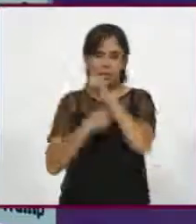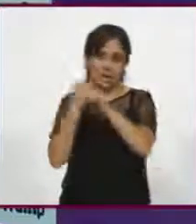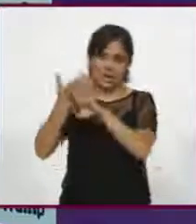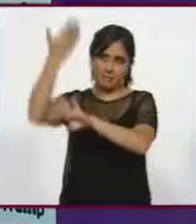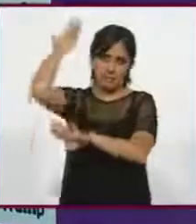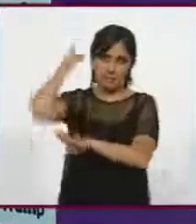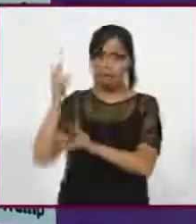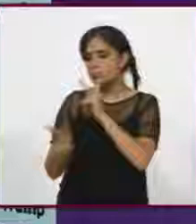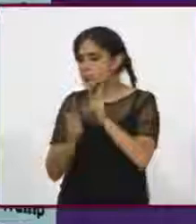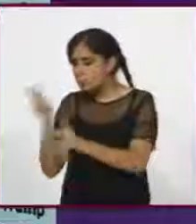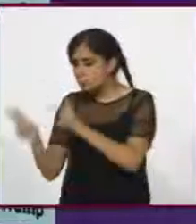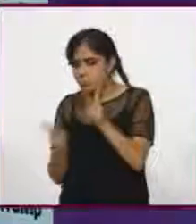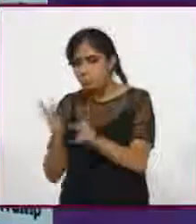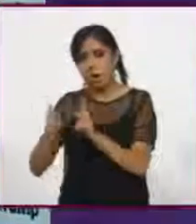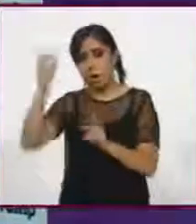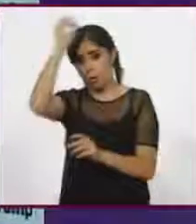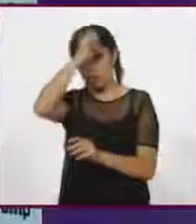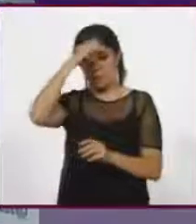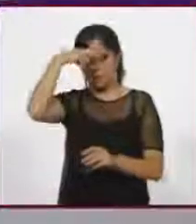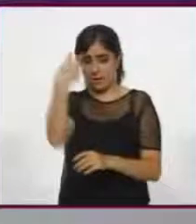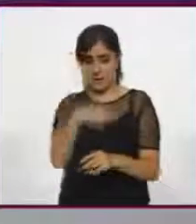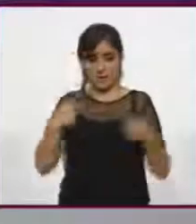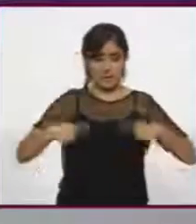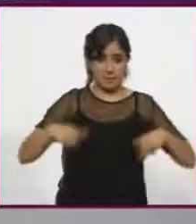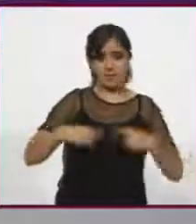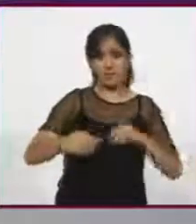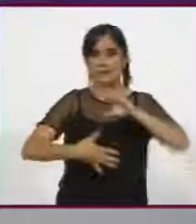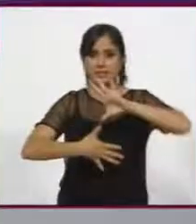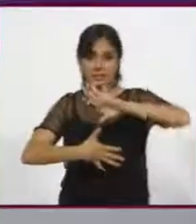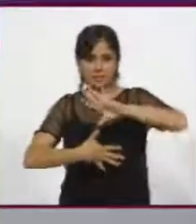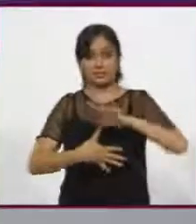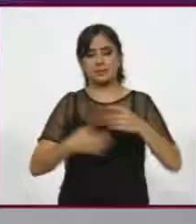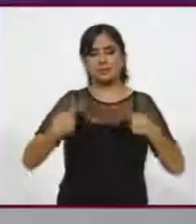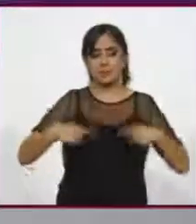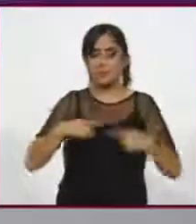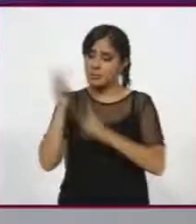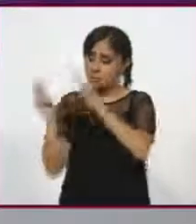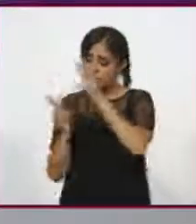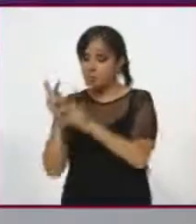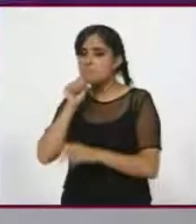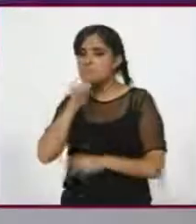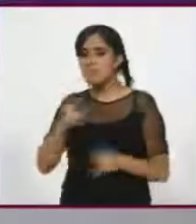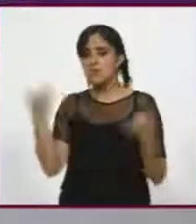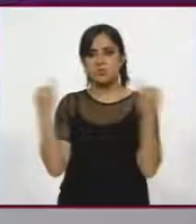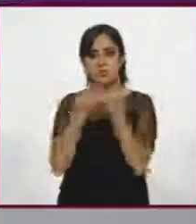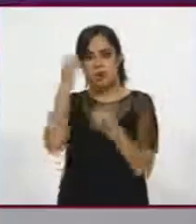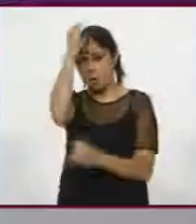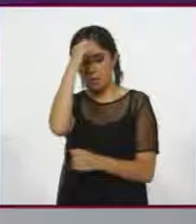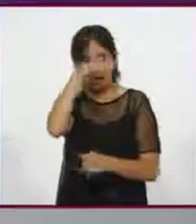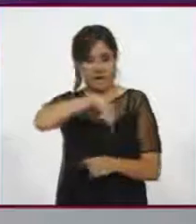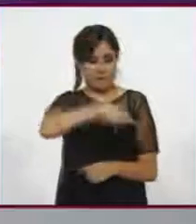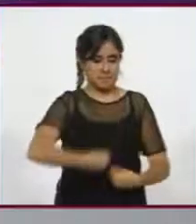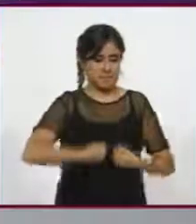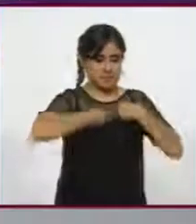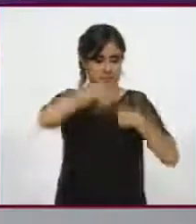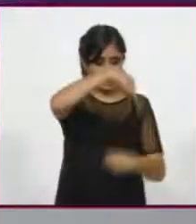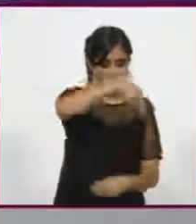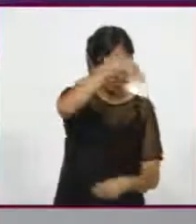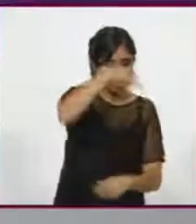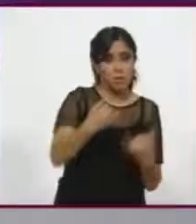años, es que la opinión de los mexicanos y de los hispanos en Estados Unidos es prácticamente la misma. Claro. Es decir, tenemos